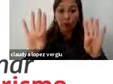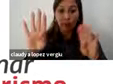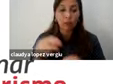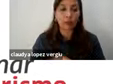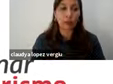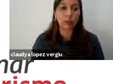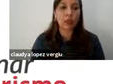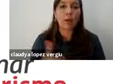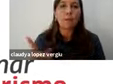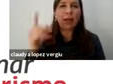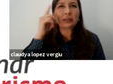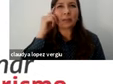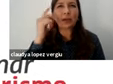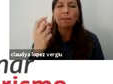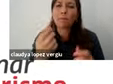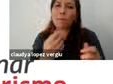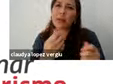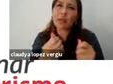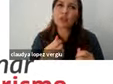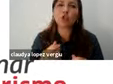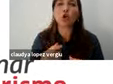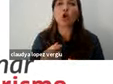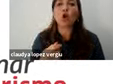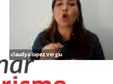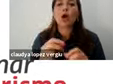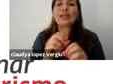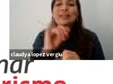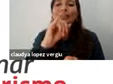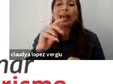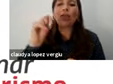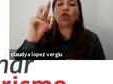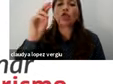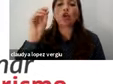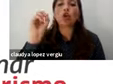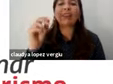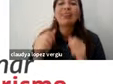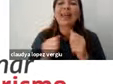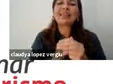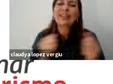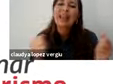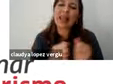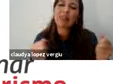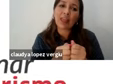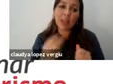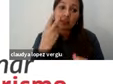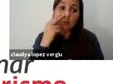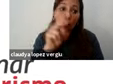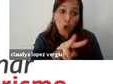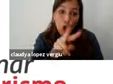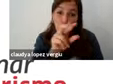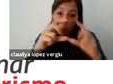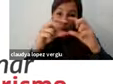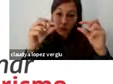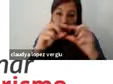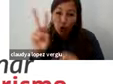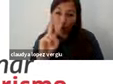en precios para empresas del sector textil y confecciones. Los cuadrados que están en verde son los proyectos en